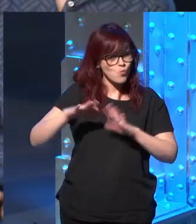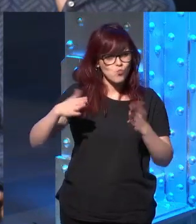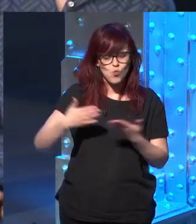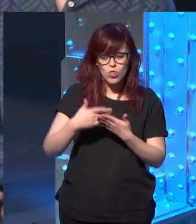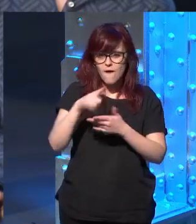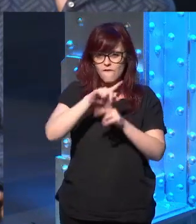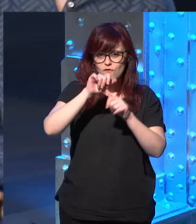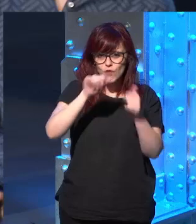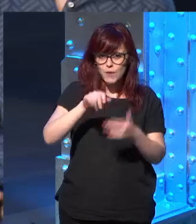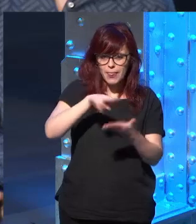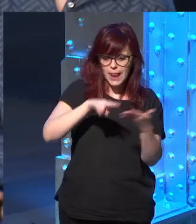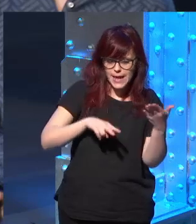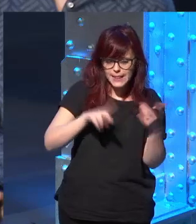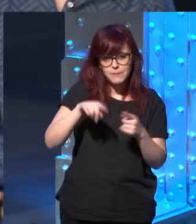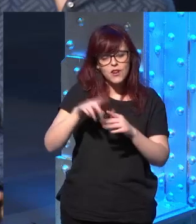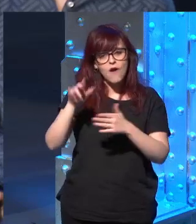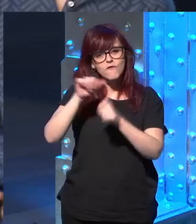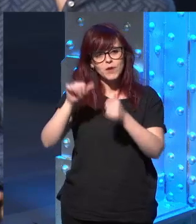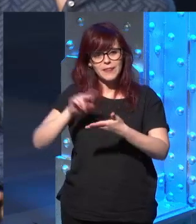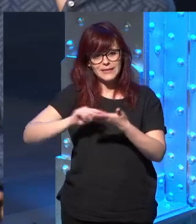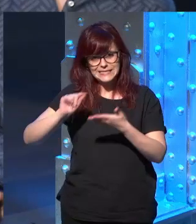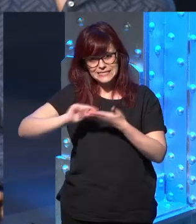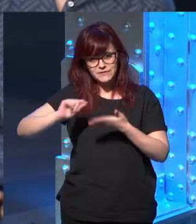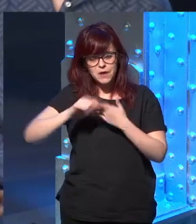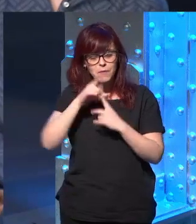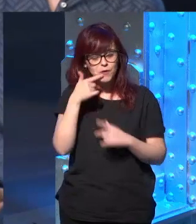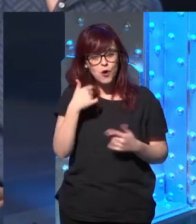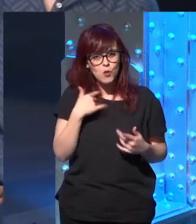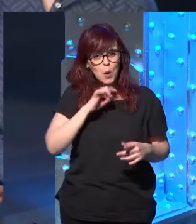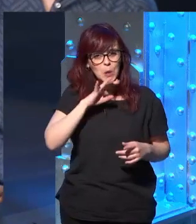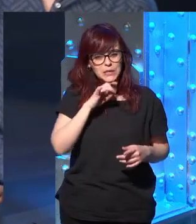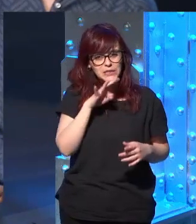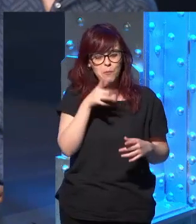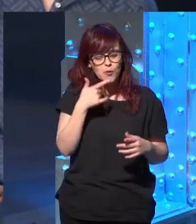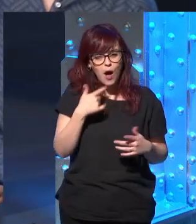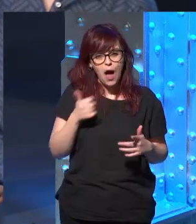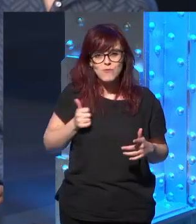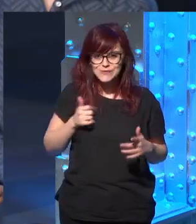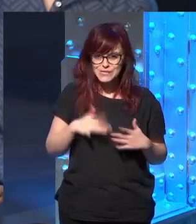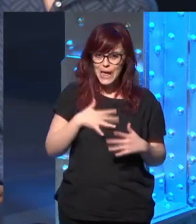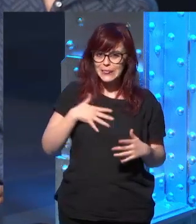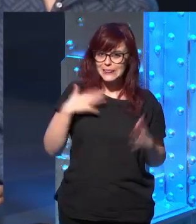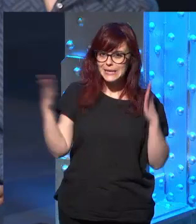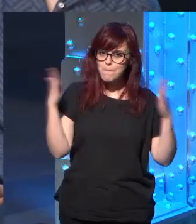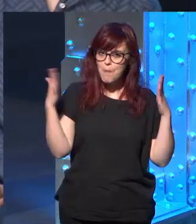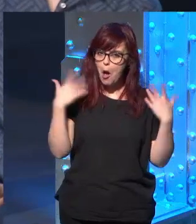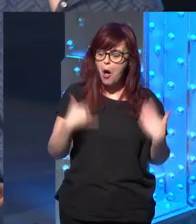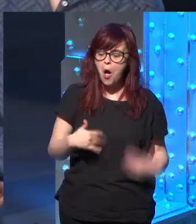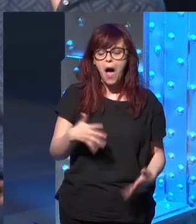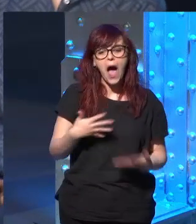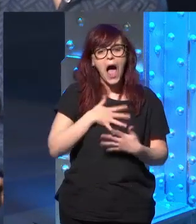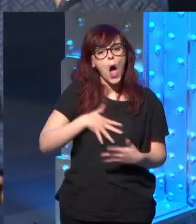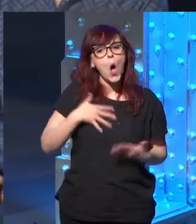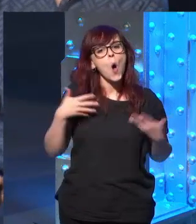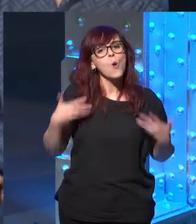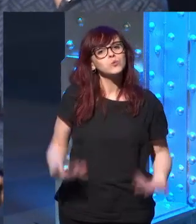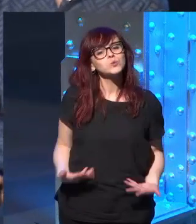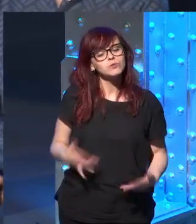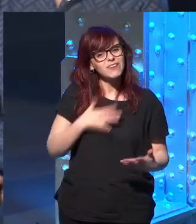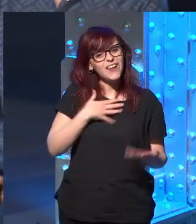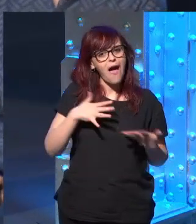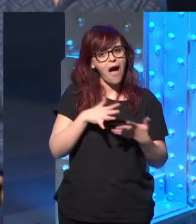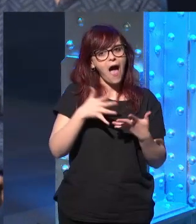absolutamente la manera de leer, y yo, de alguna manera, estoy muy contenta porque por primera vez estoy a gusto en mi tiempo y estoy ansiosa de adaptarme